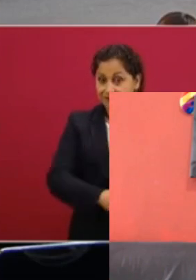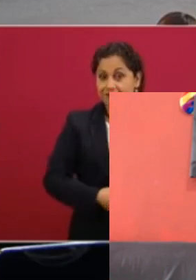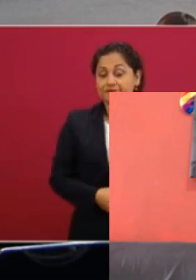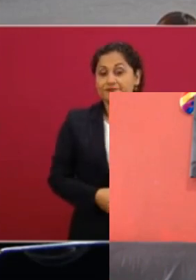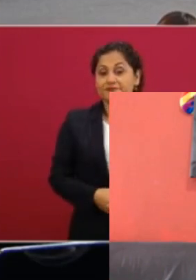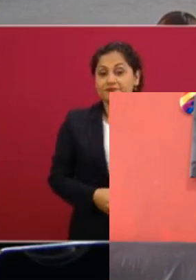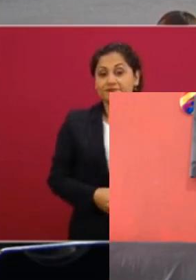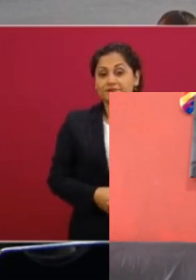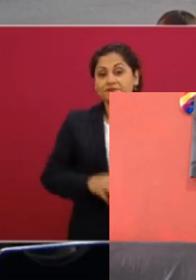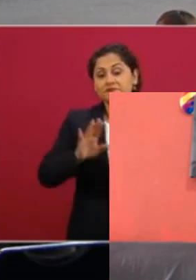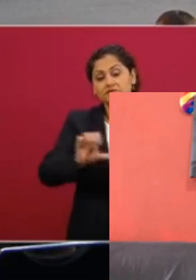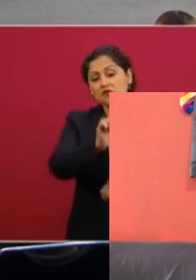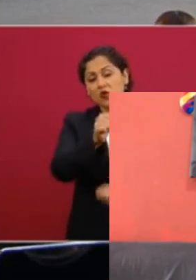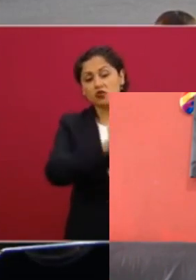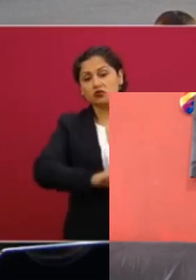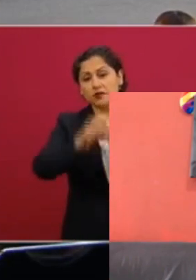y otras propuestas